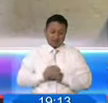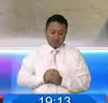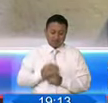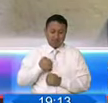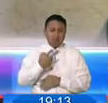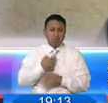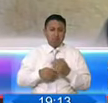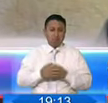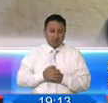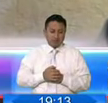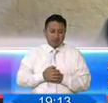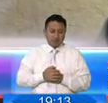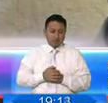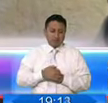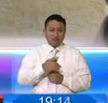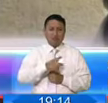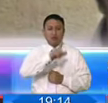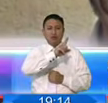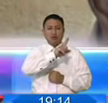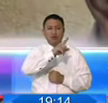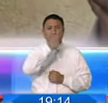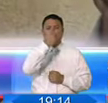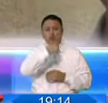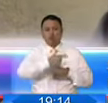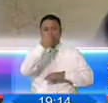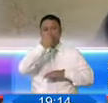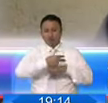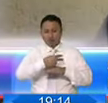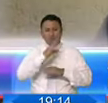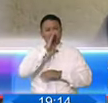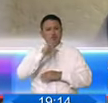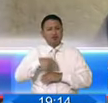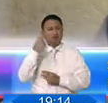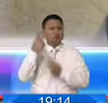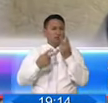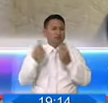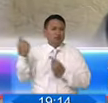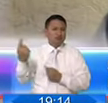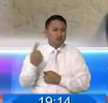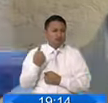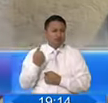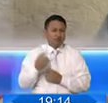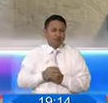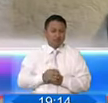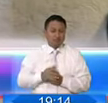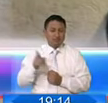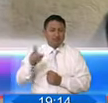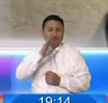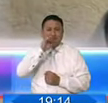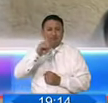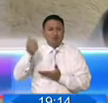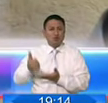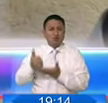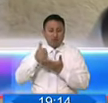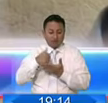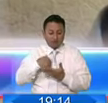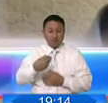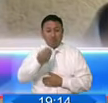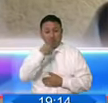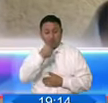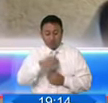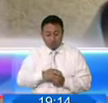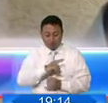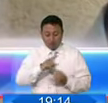iba a verme pasando un día son dos días iba bien en la casa él es el que me ayuda para la comida